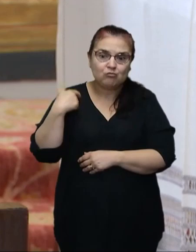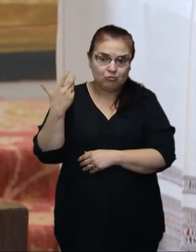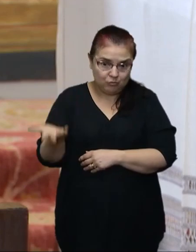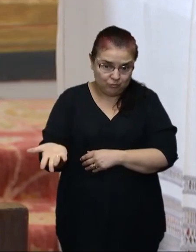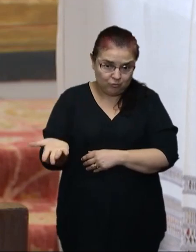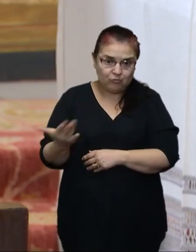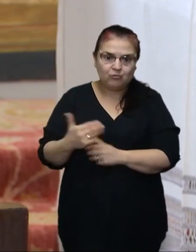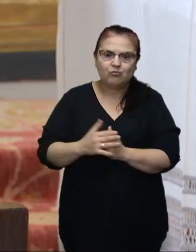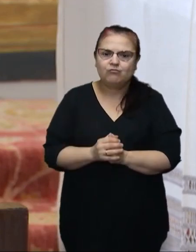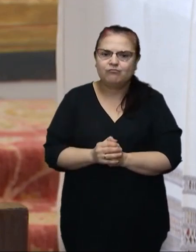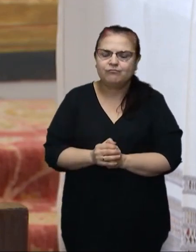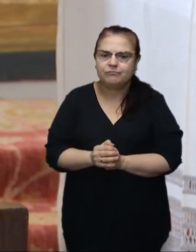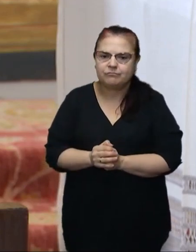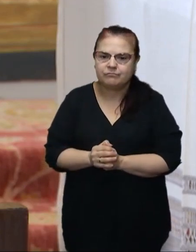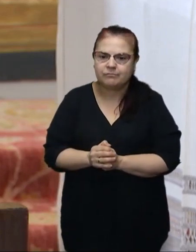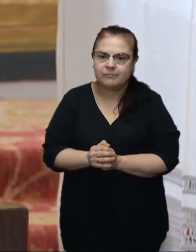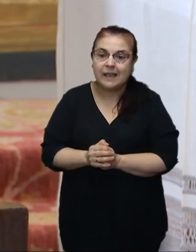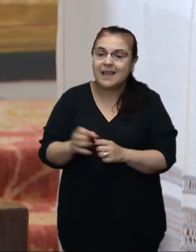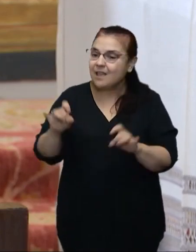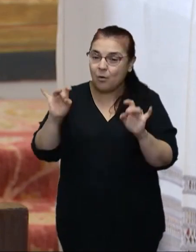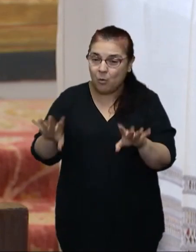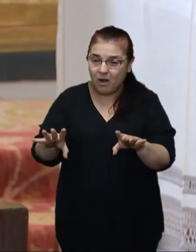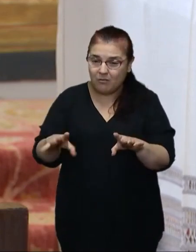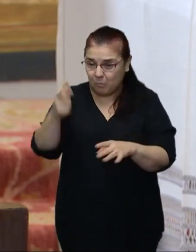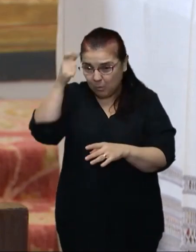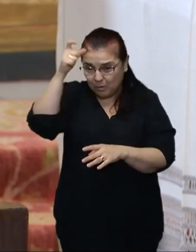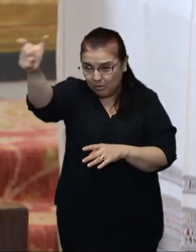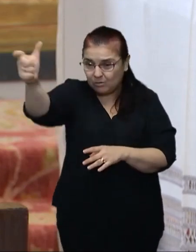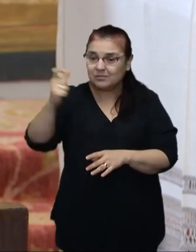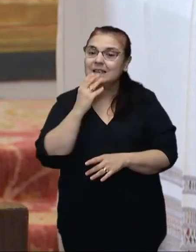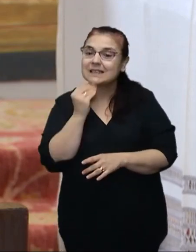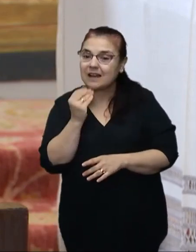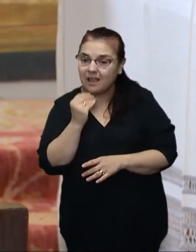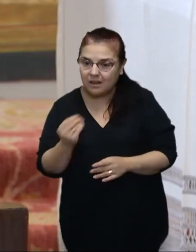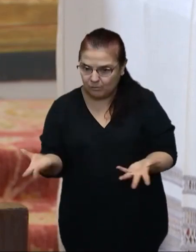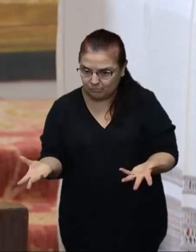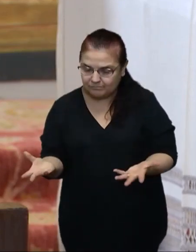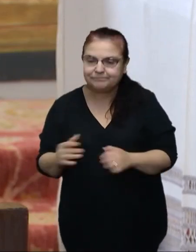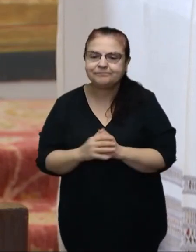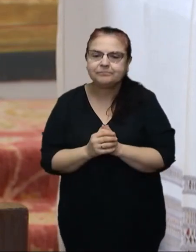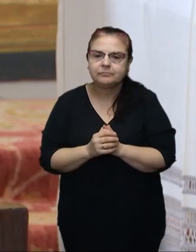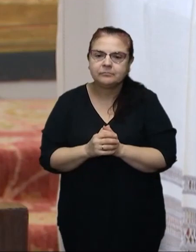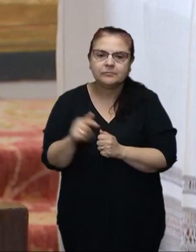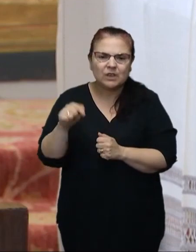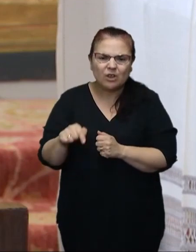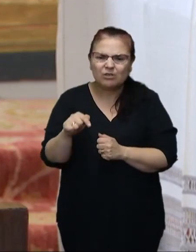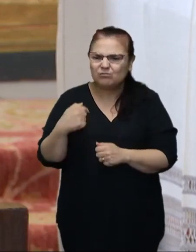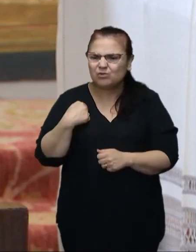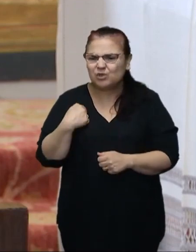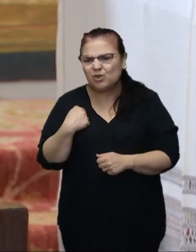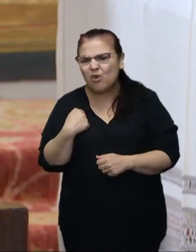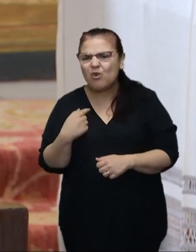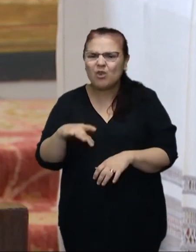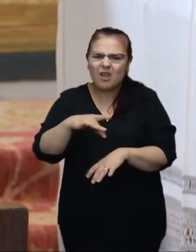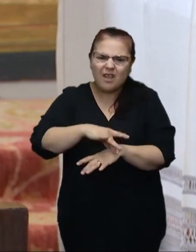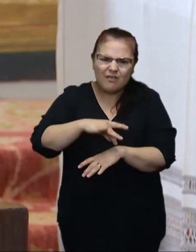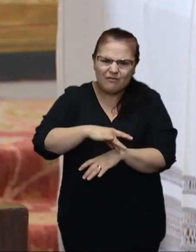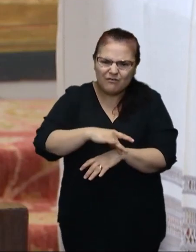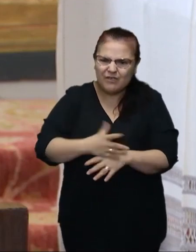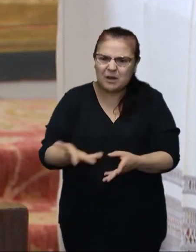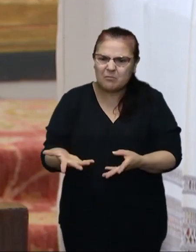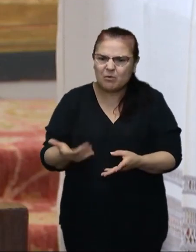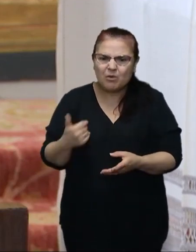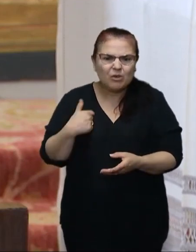2 de castigo. Bueno, pues llevo aquí tantos años